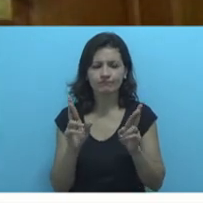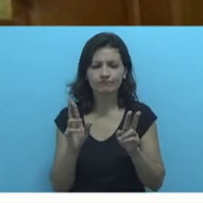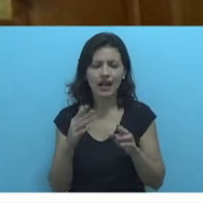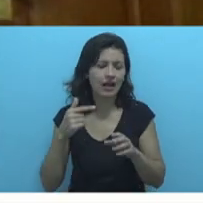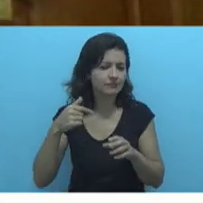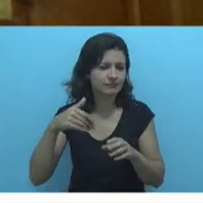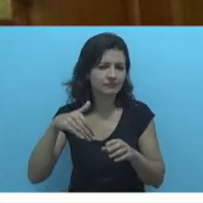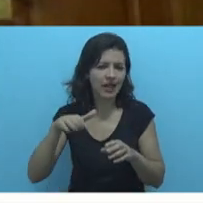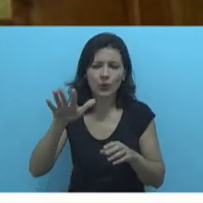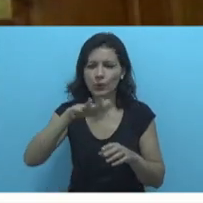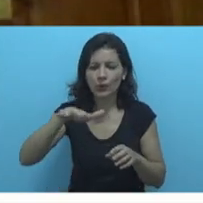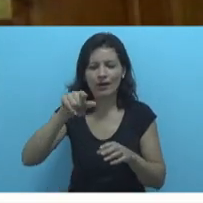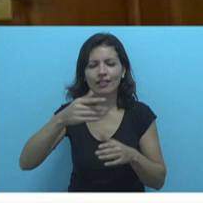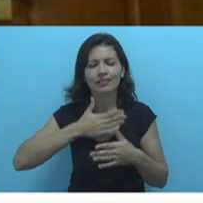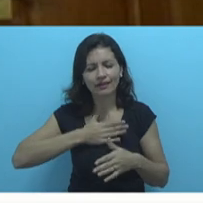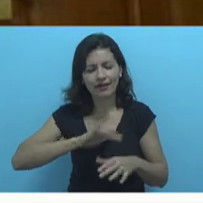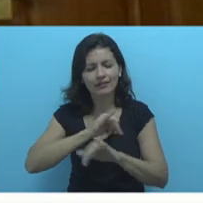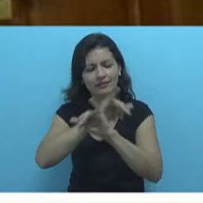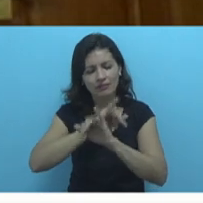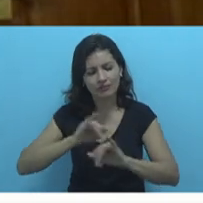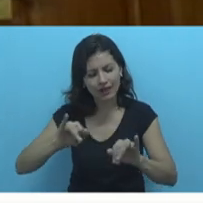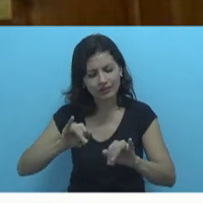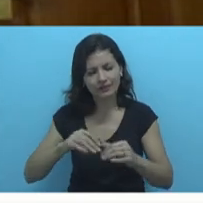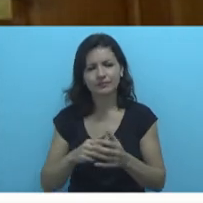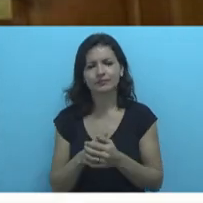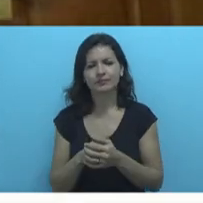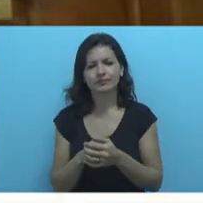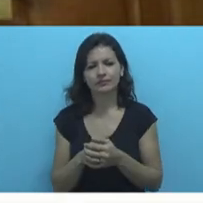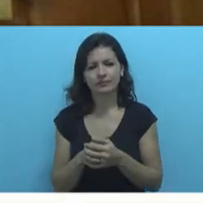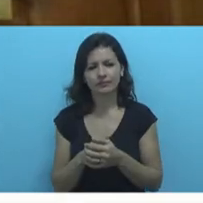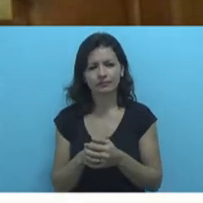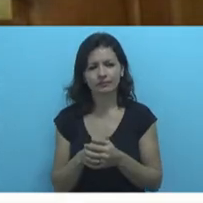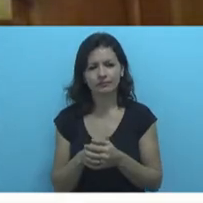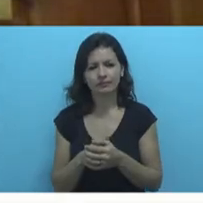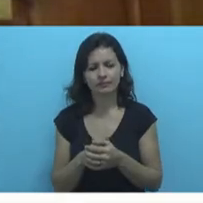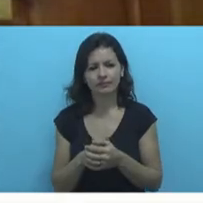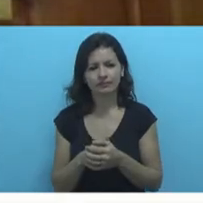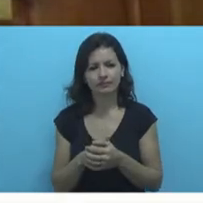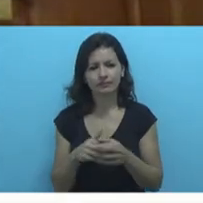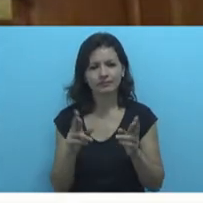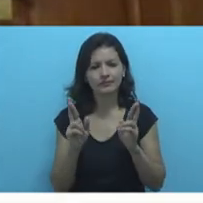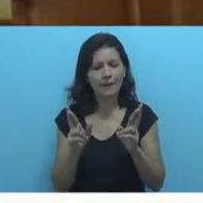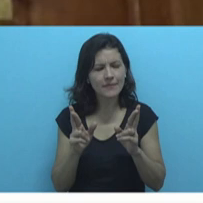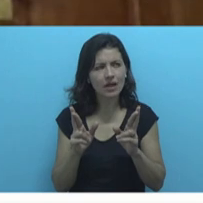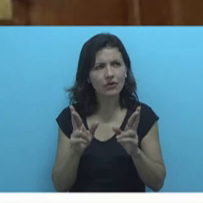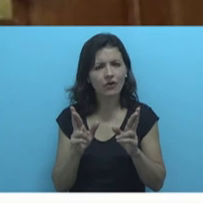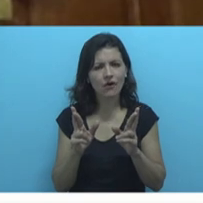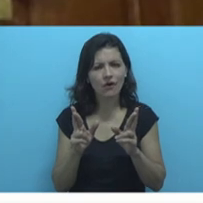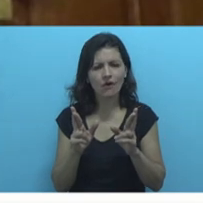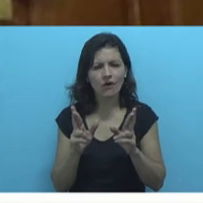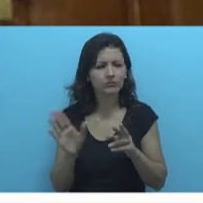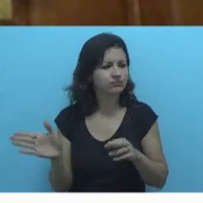esté pueda descansar en paz. Espero realmente que podamos entre todos y entre todas estar